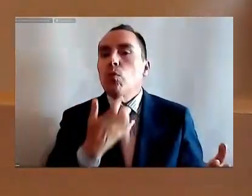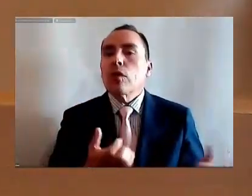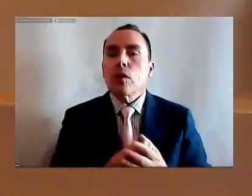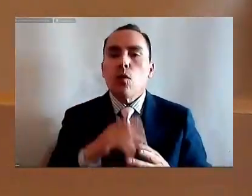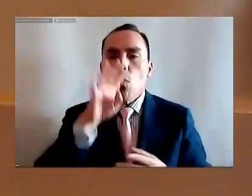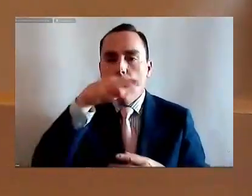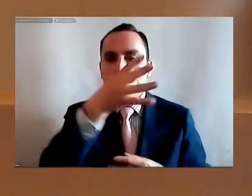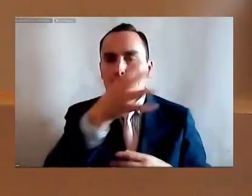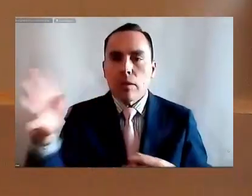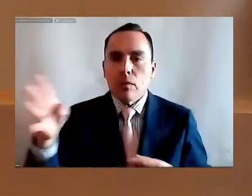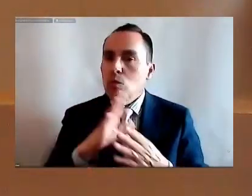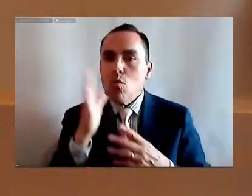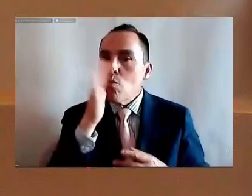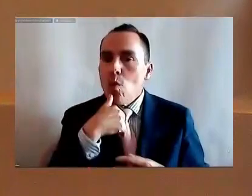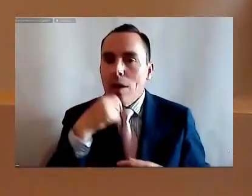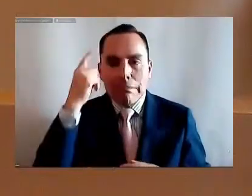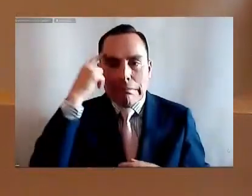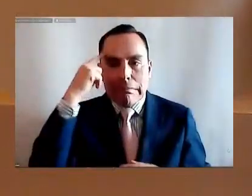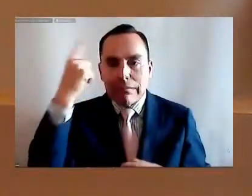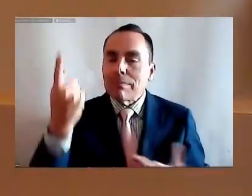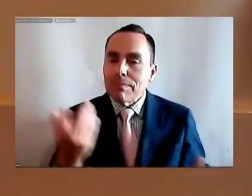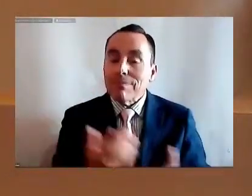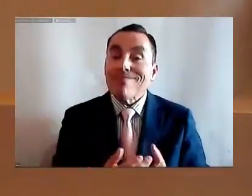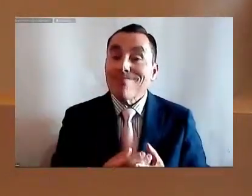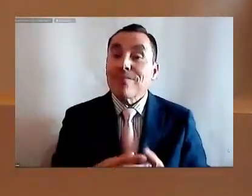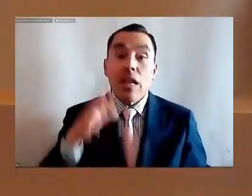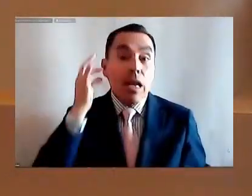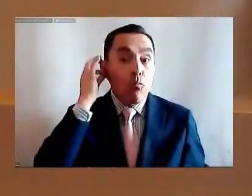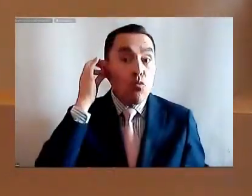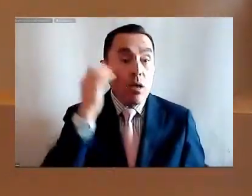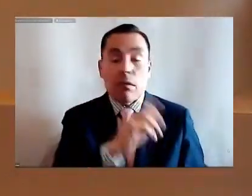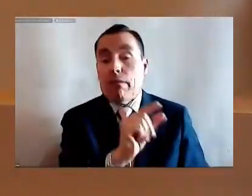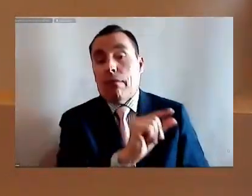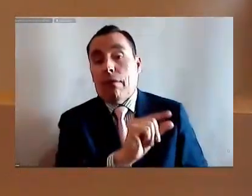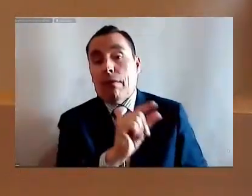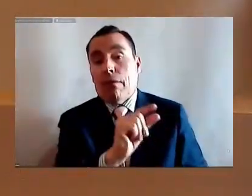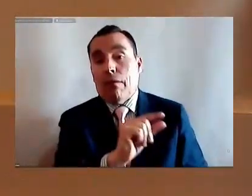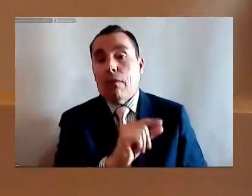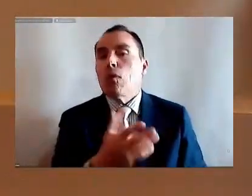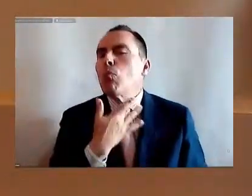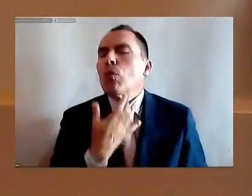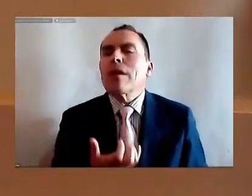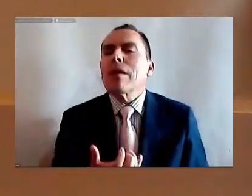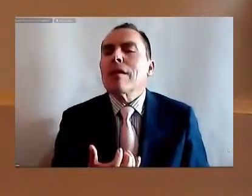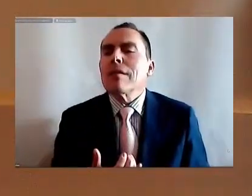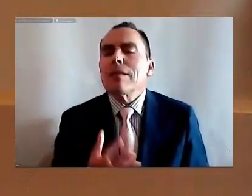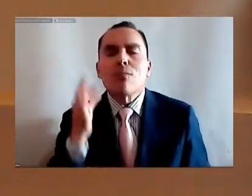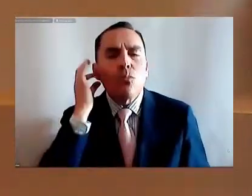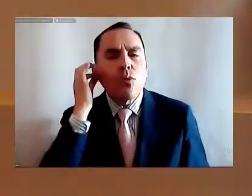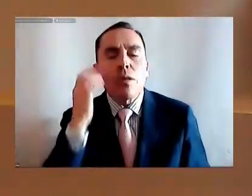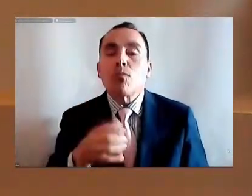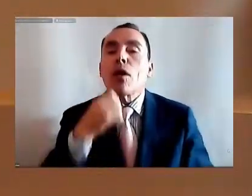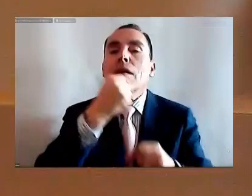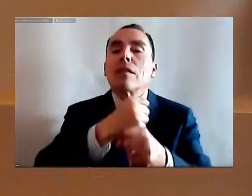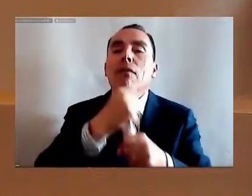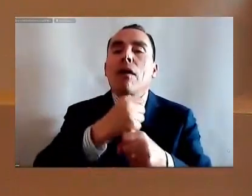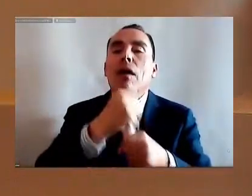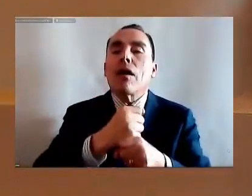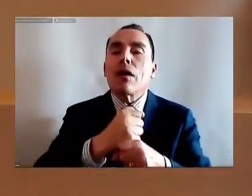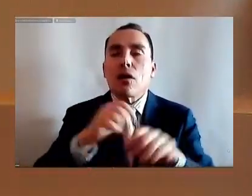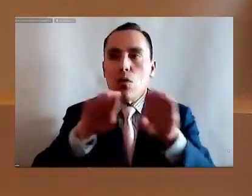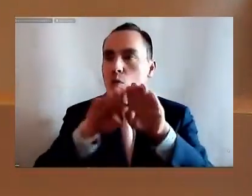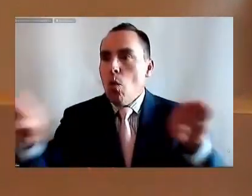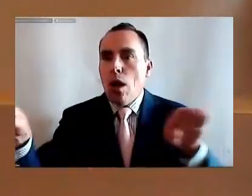lógica. De hecho, la mujer es barata. Y es barata porque trabaja igual que el hombre,